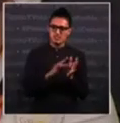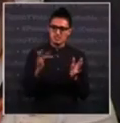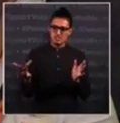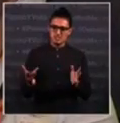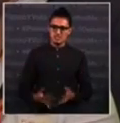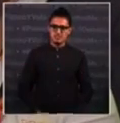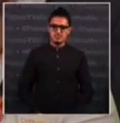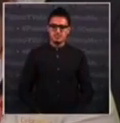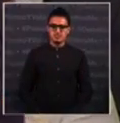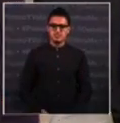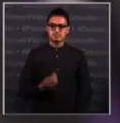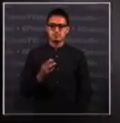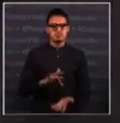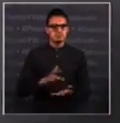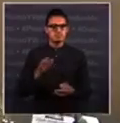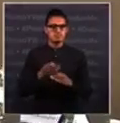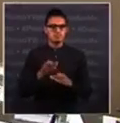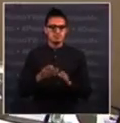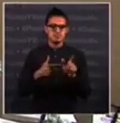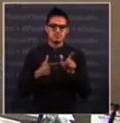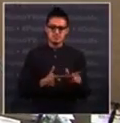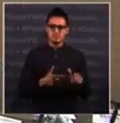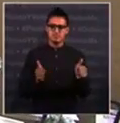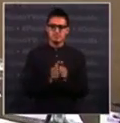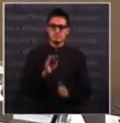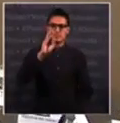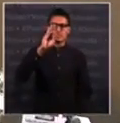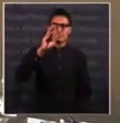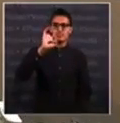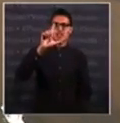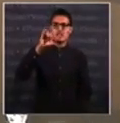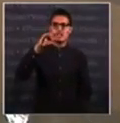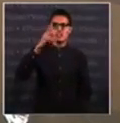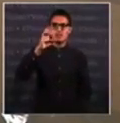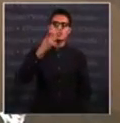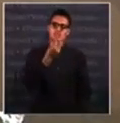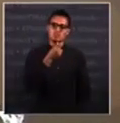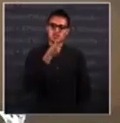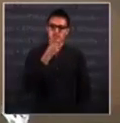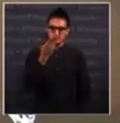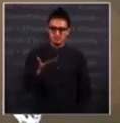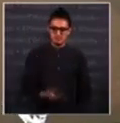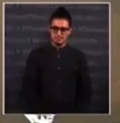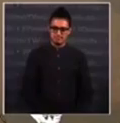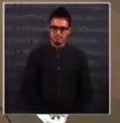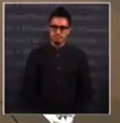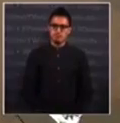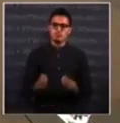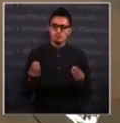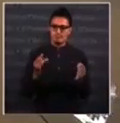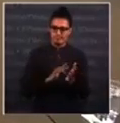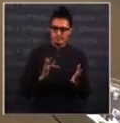por esa presentación. Continuamos la ronda inicial con Felipe Arturo Camarena García. 2 minutos, candidato. Cómo no, muchísimas gracias. Muy buenas